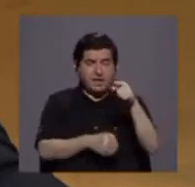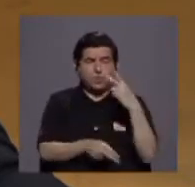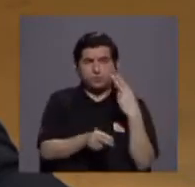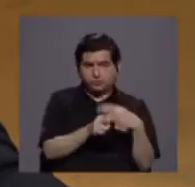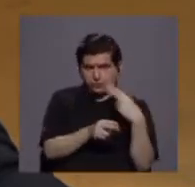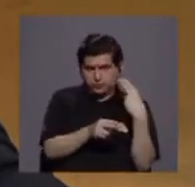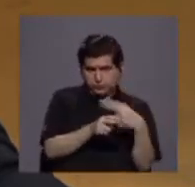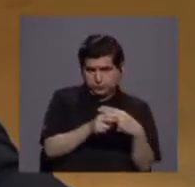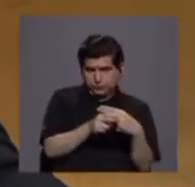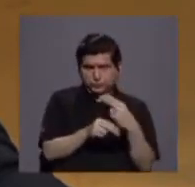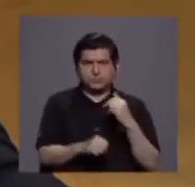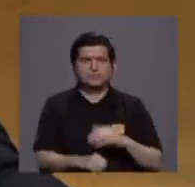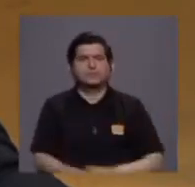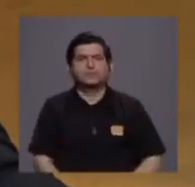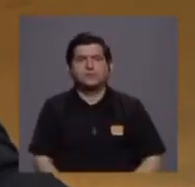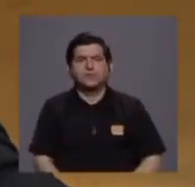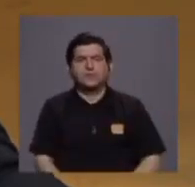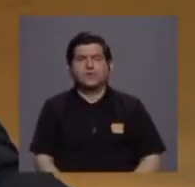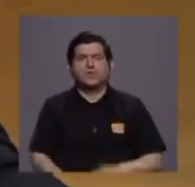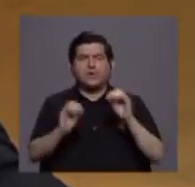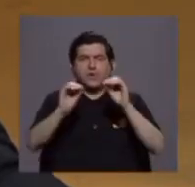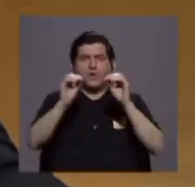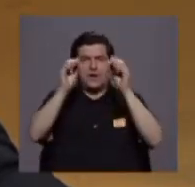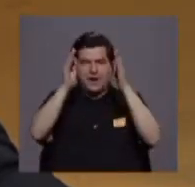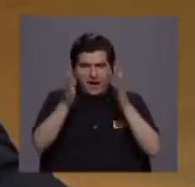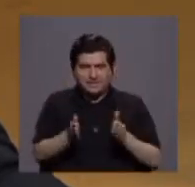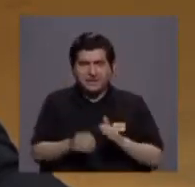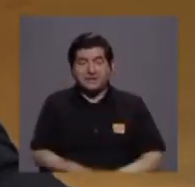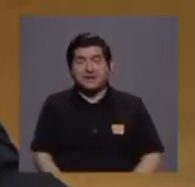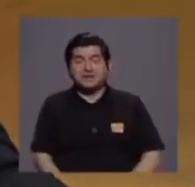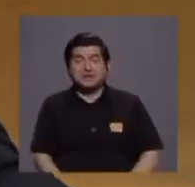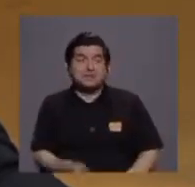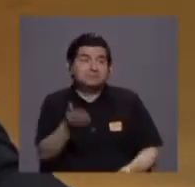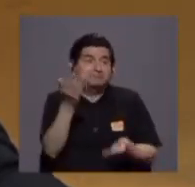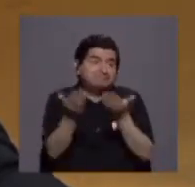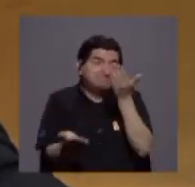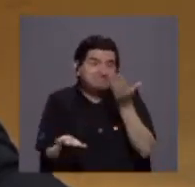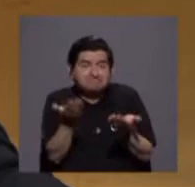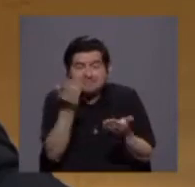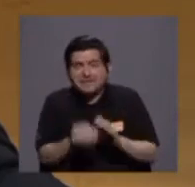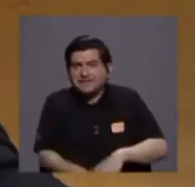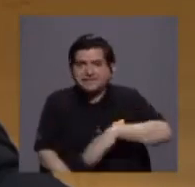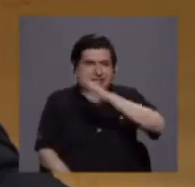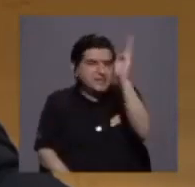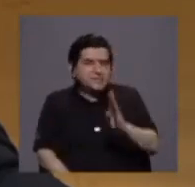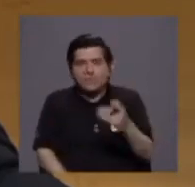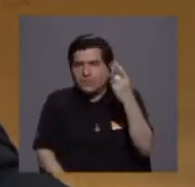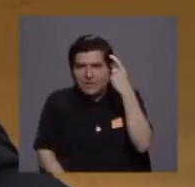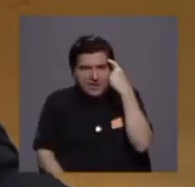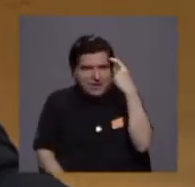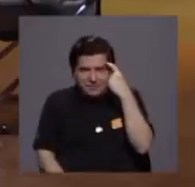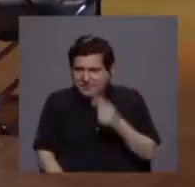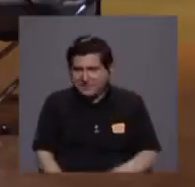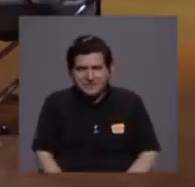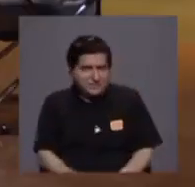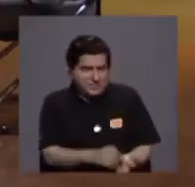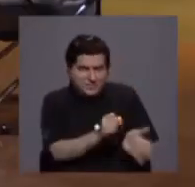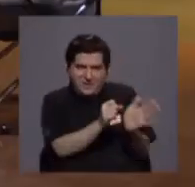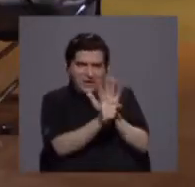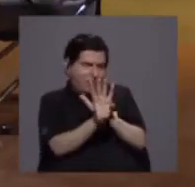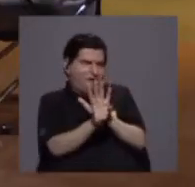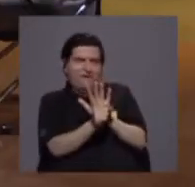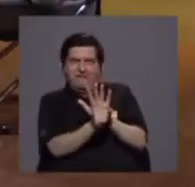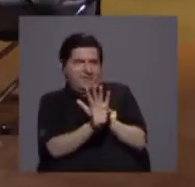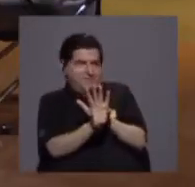nombrado catedrático Humboldt, me imagino que nunca había oído hablar del